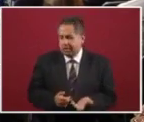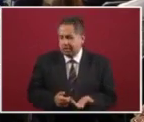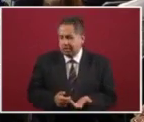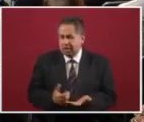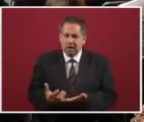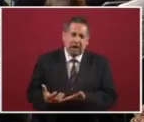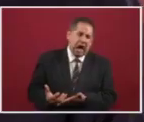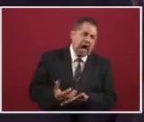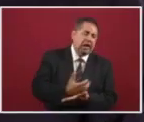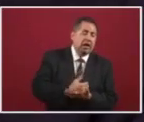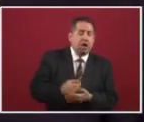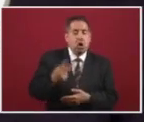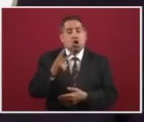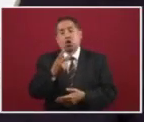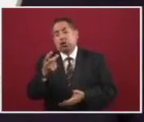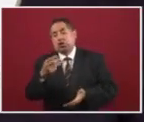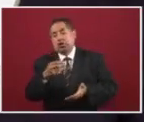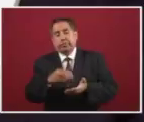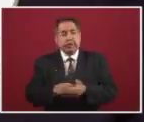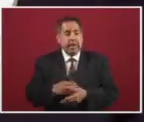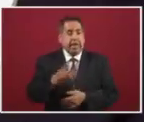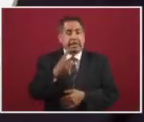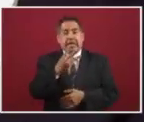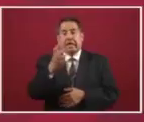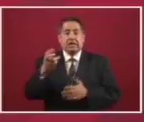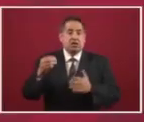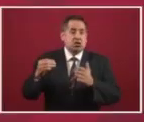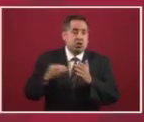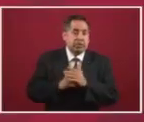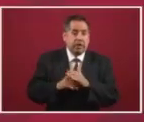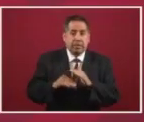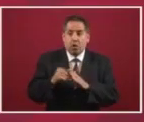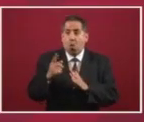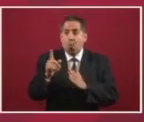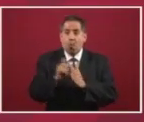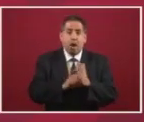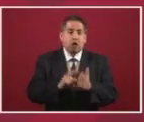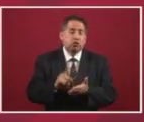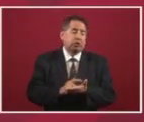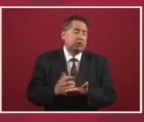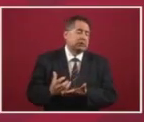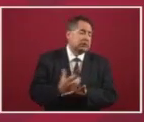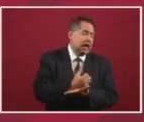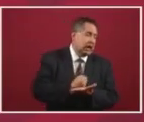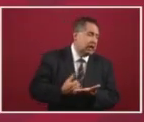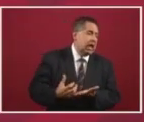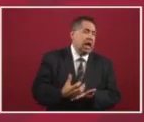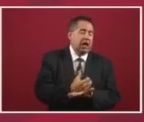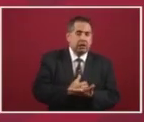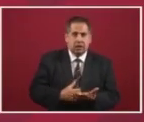sueldos de 200 hasta 300 mil pesos mensuales.